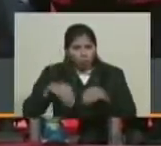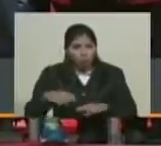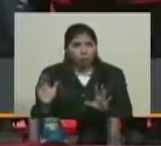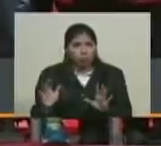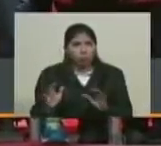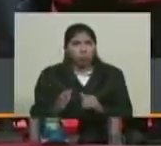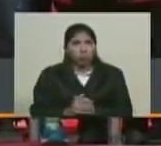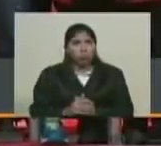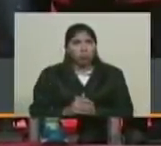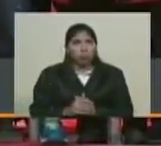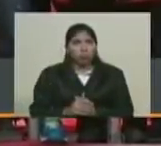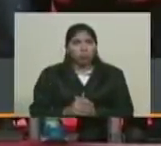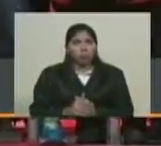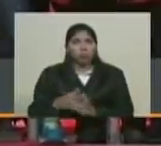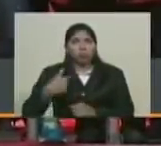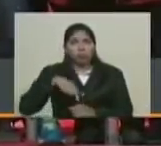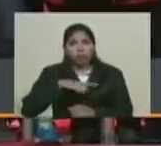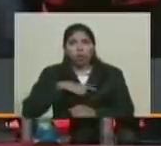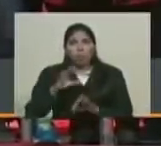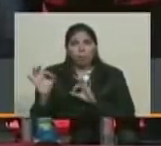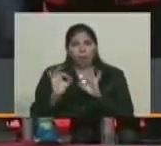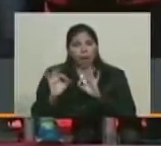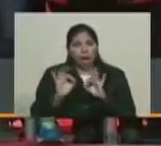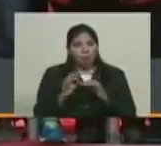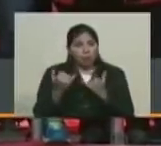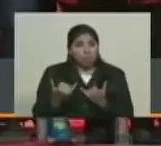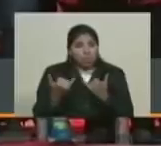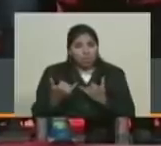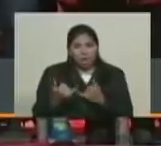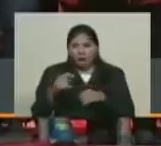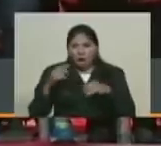Vamos a prepararnos desde ya